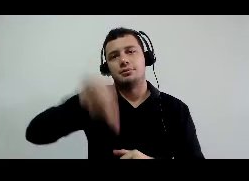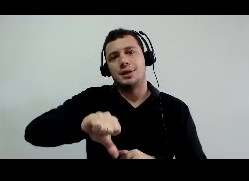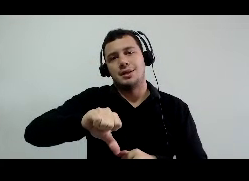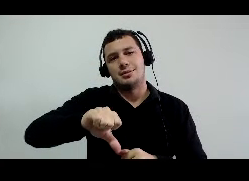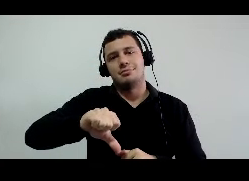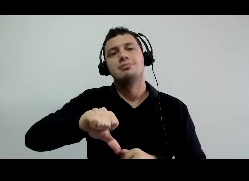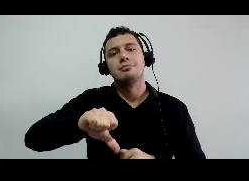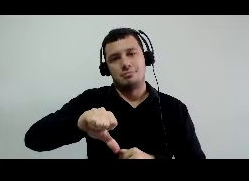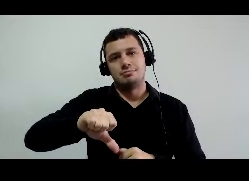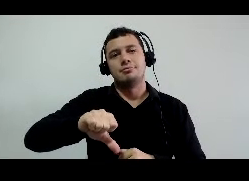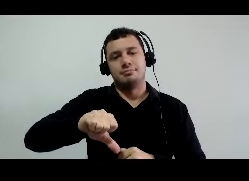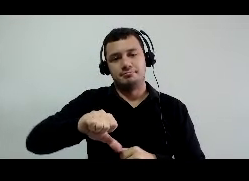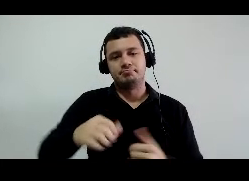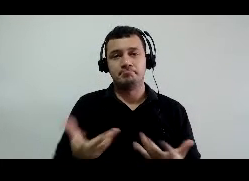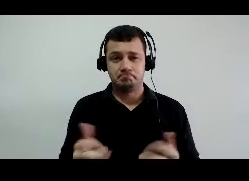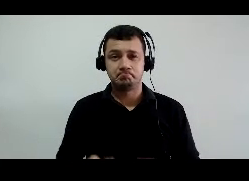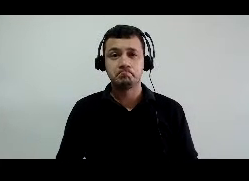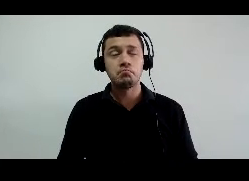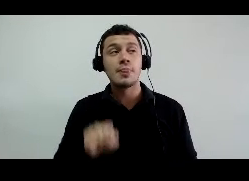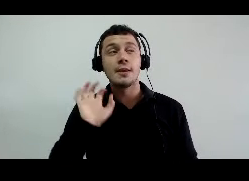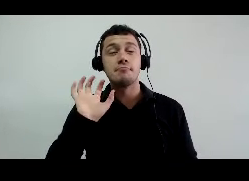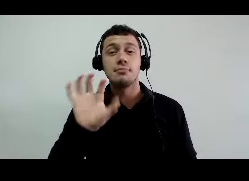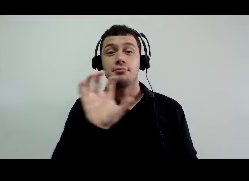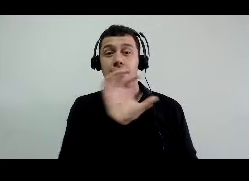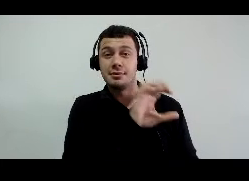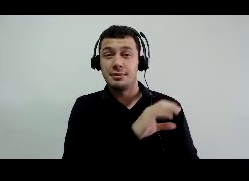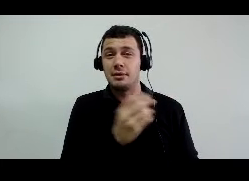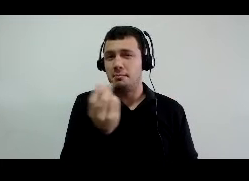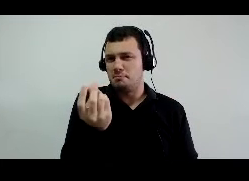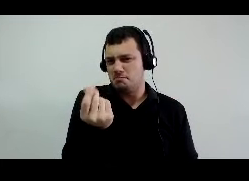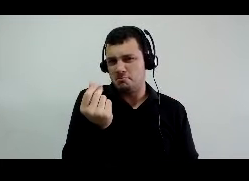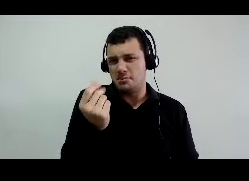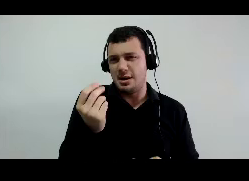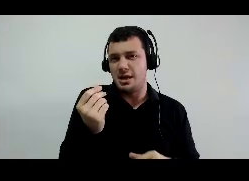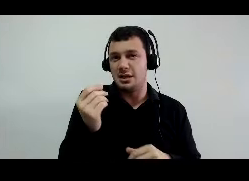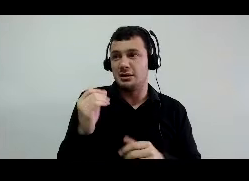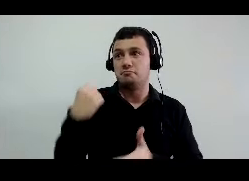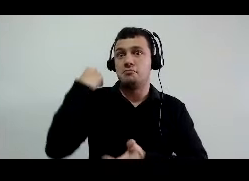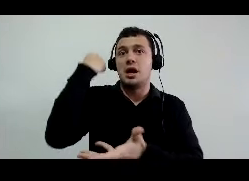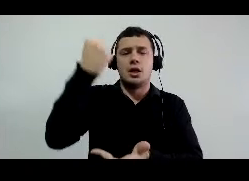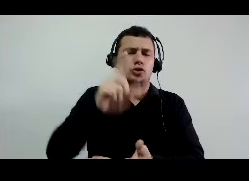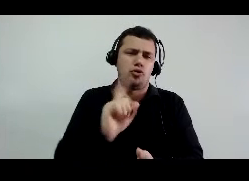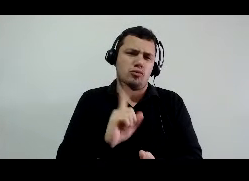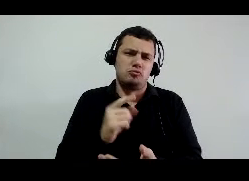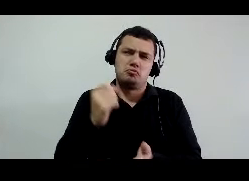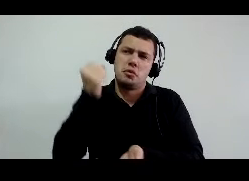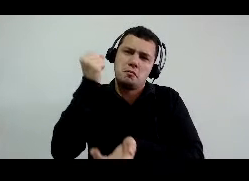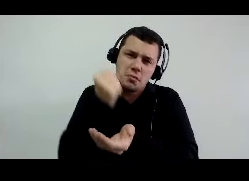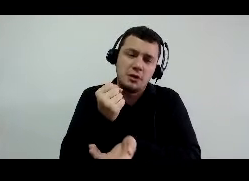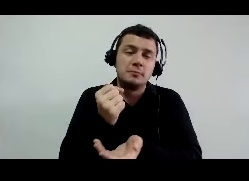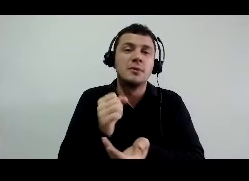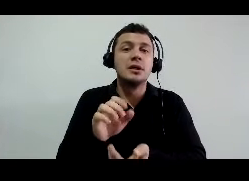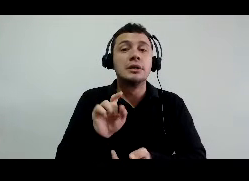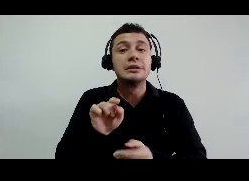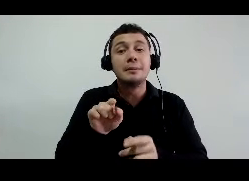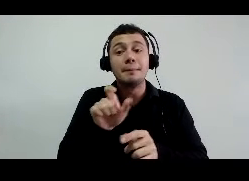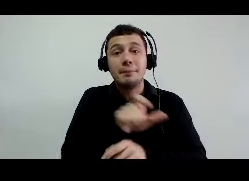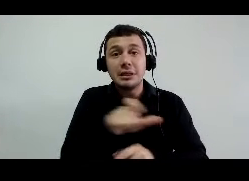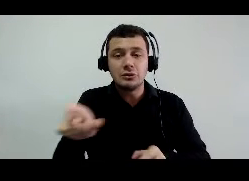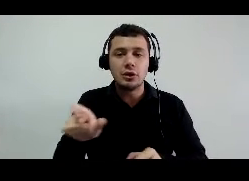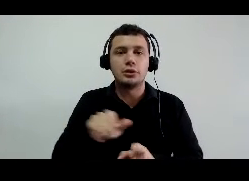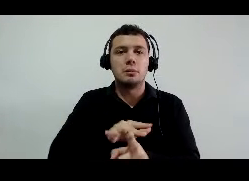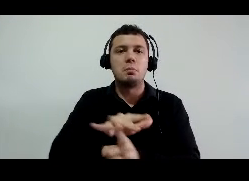en los países de ingresos medianos y bajos, y que provoca 2.6 millones de defunciones